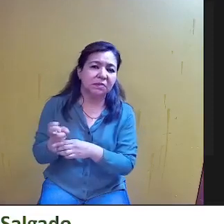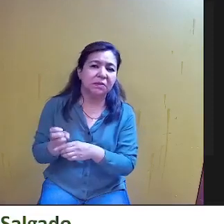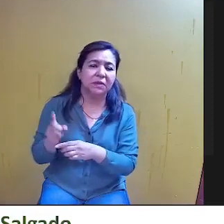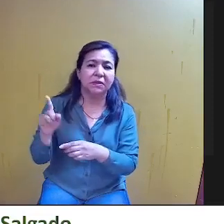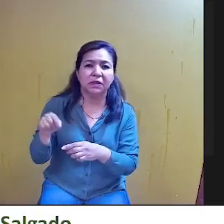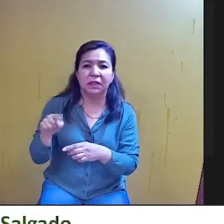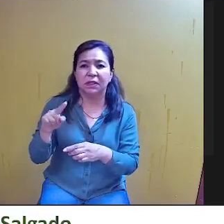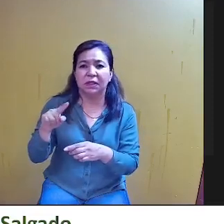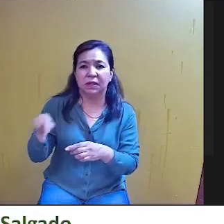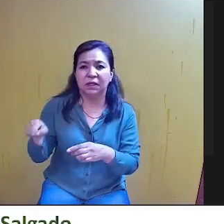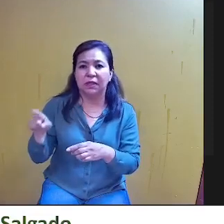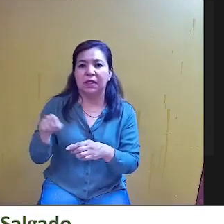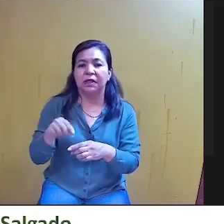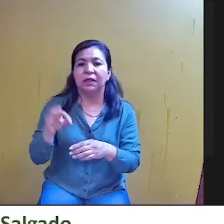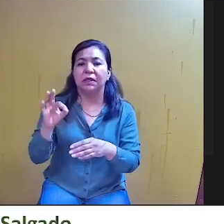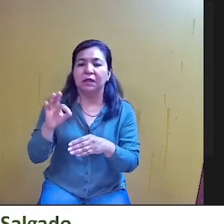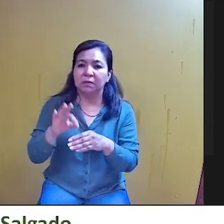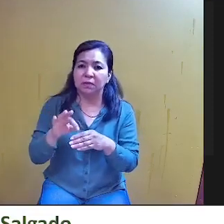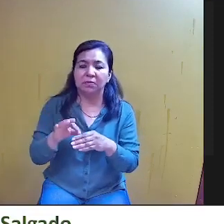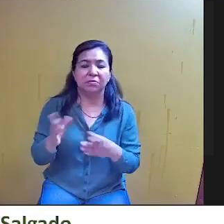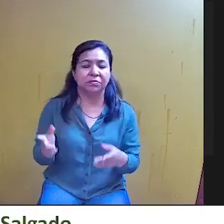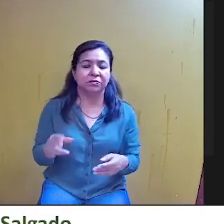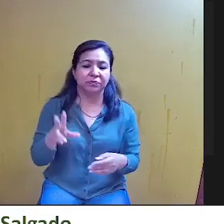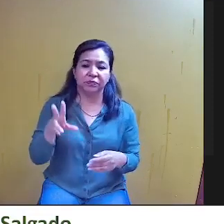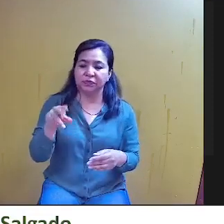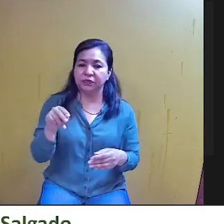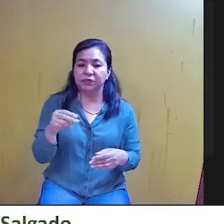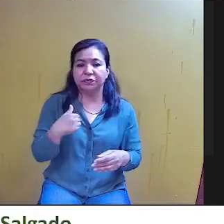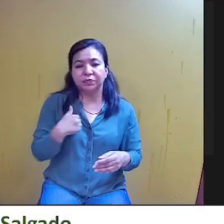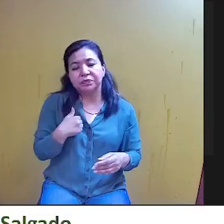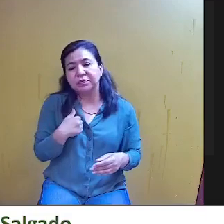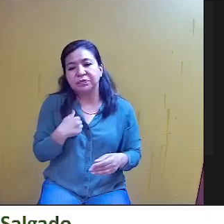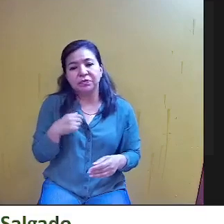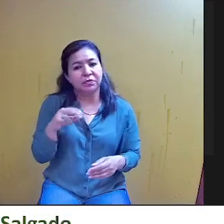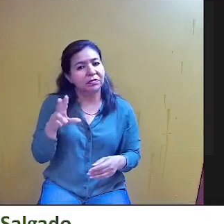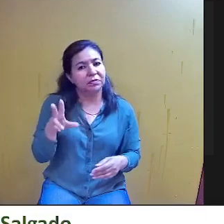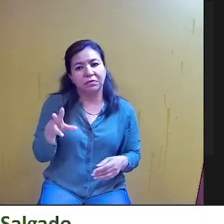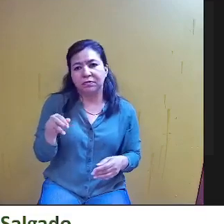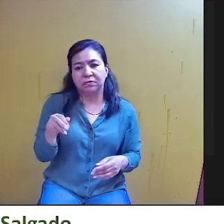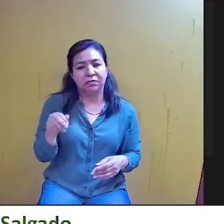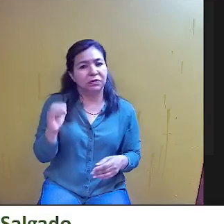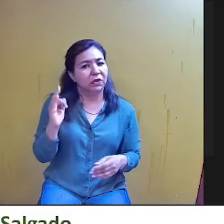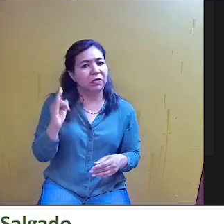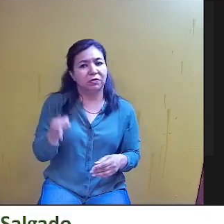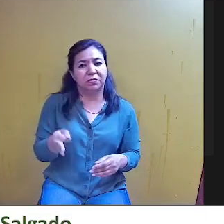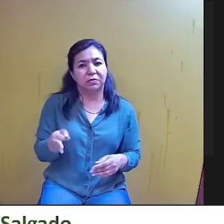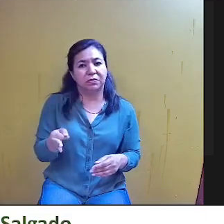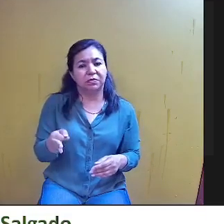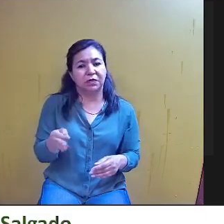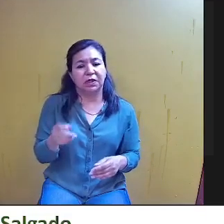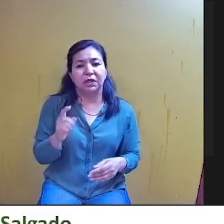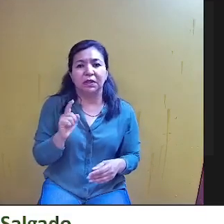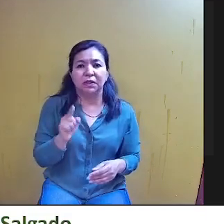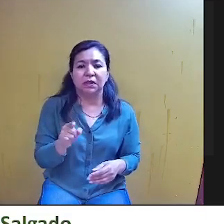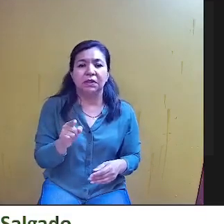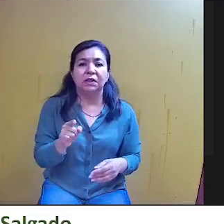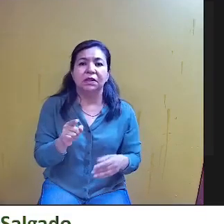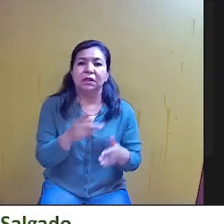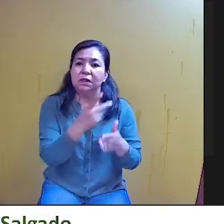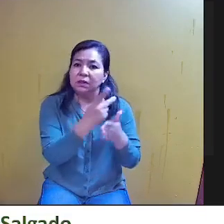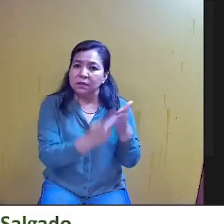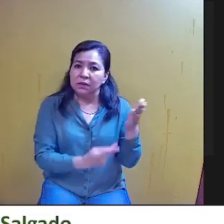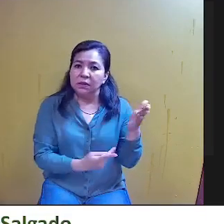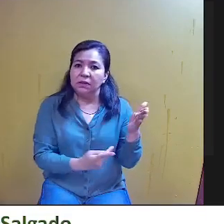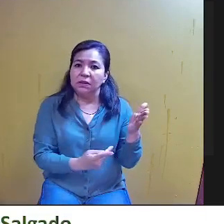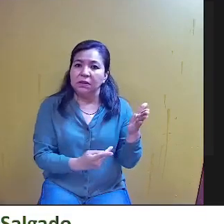Por otro lado, no coincido con el proyecto y denoto una falta de exhaustividad, porque